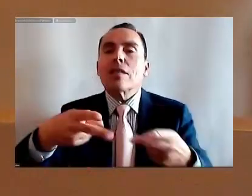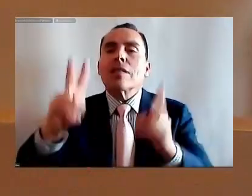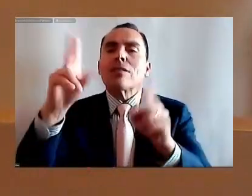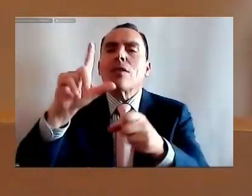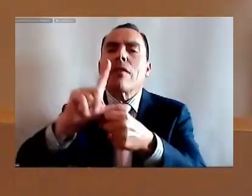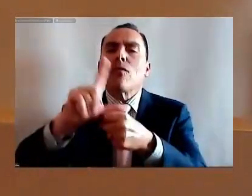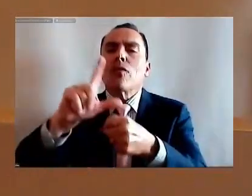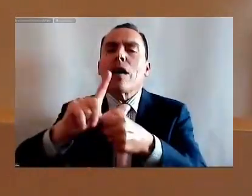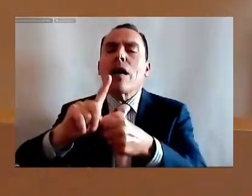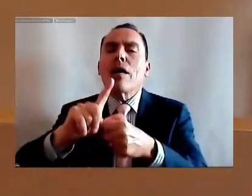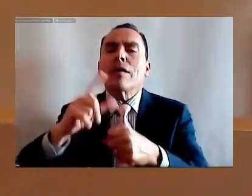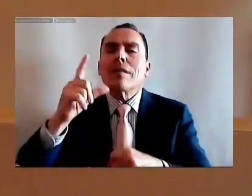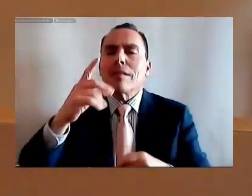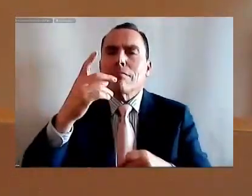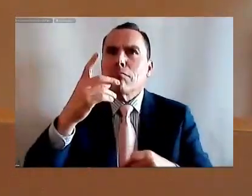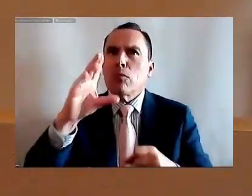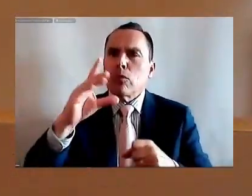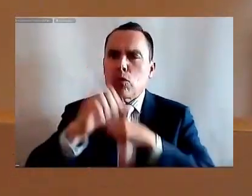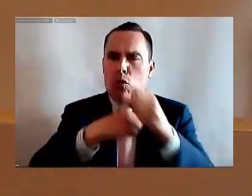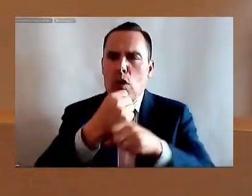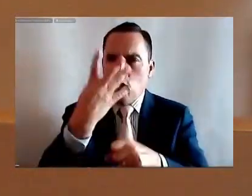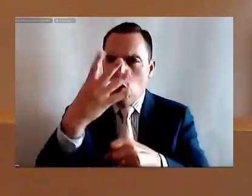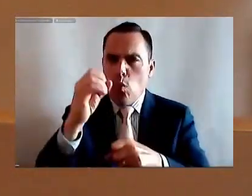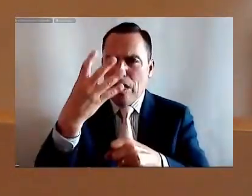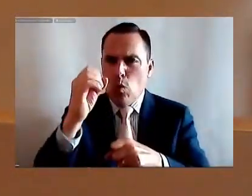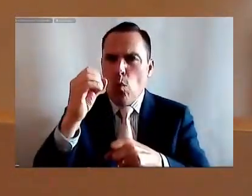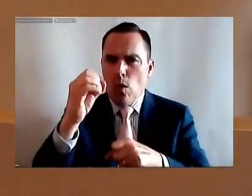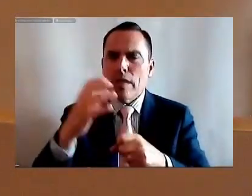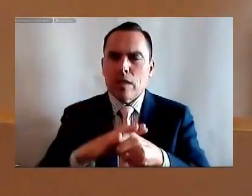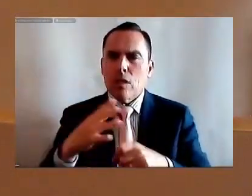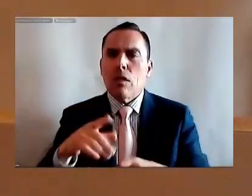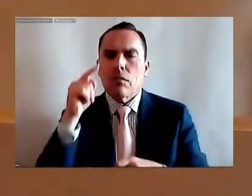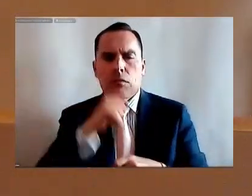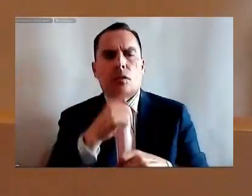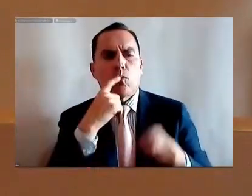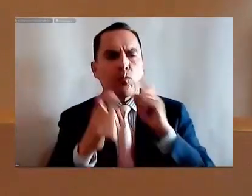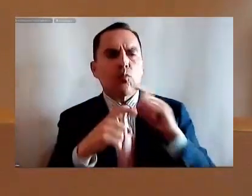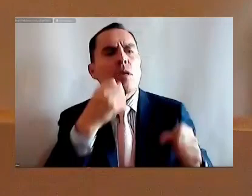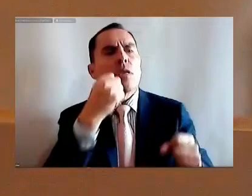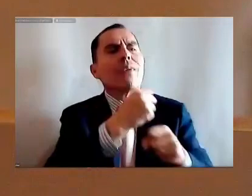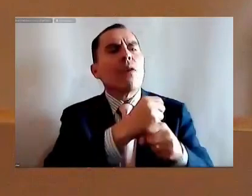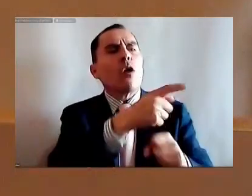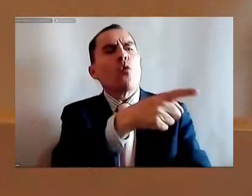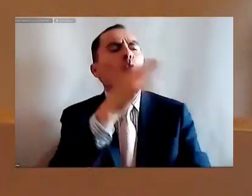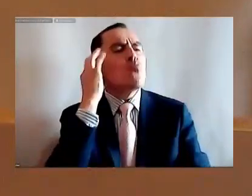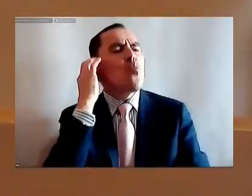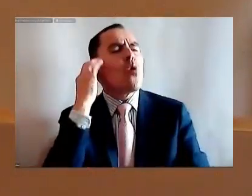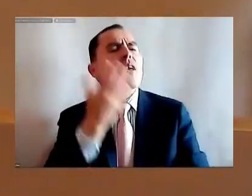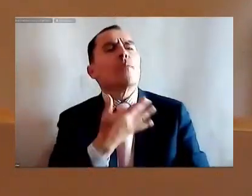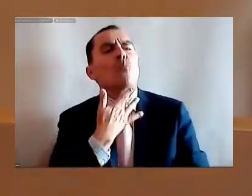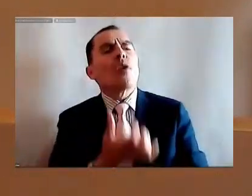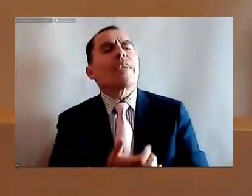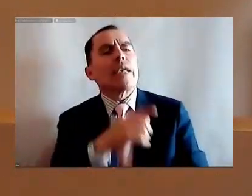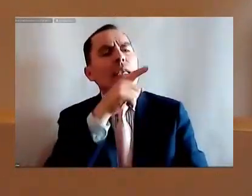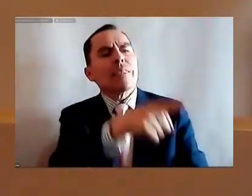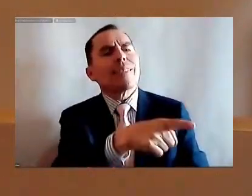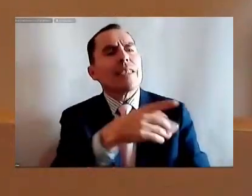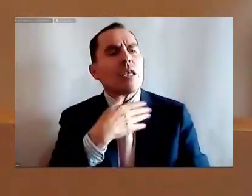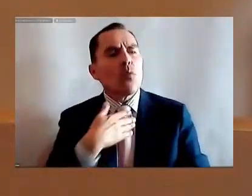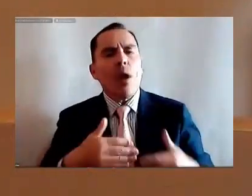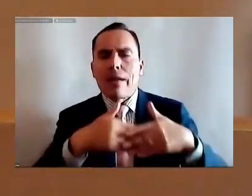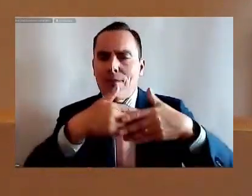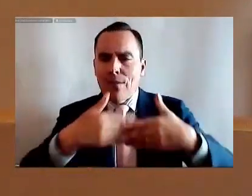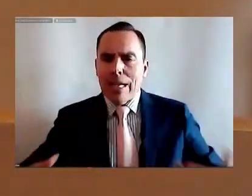la década del 40 se discutía cómo se tenía que vestir la mujer para el trabajo, porque a la mujer se le pedía ir siempre con pollera, no podía ir